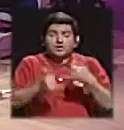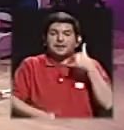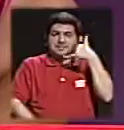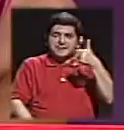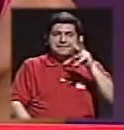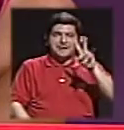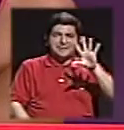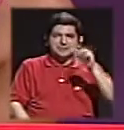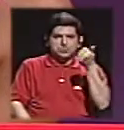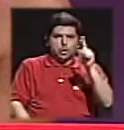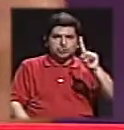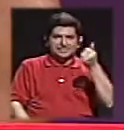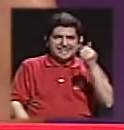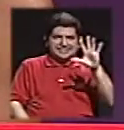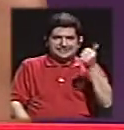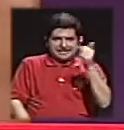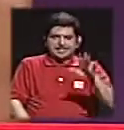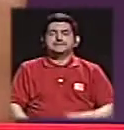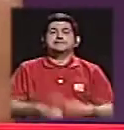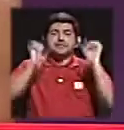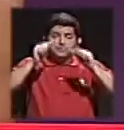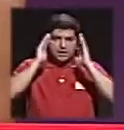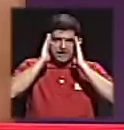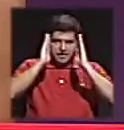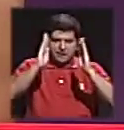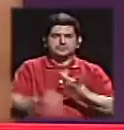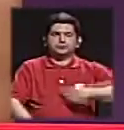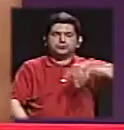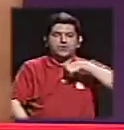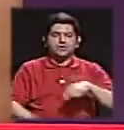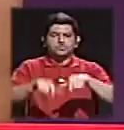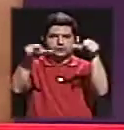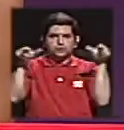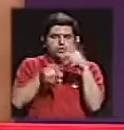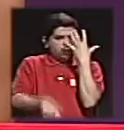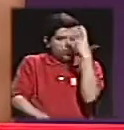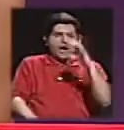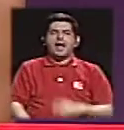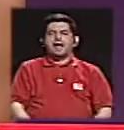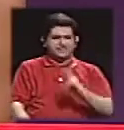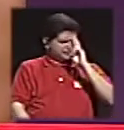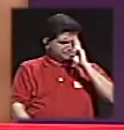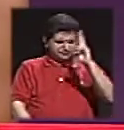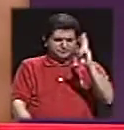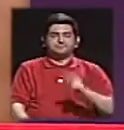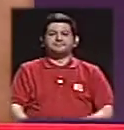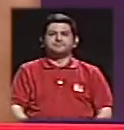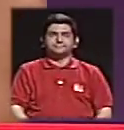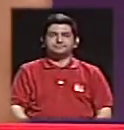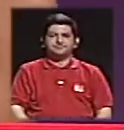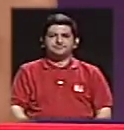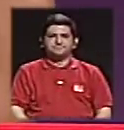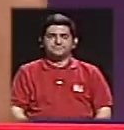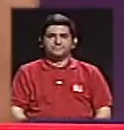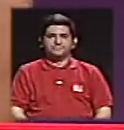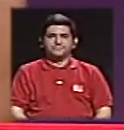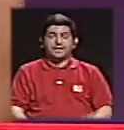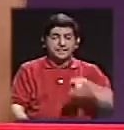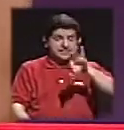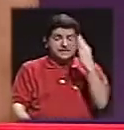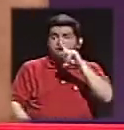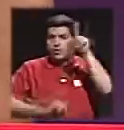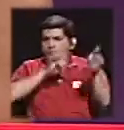al 2511 1515 y puede seguirnos a través de nuestra página de Facebook Irreverencias, haciéndonos